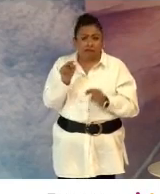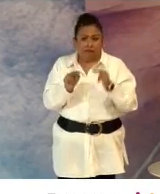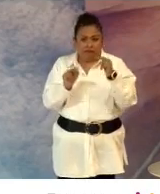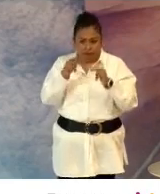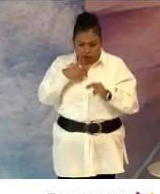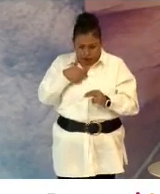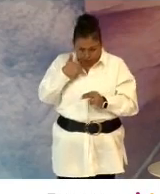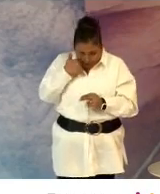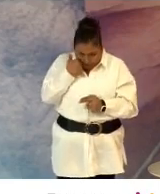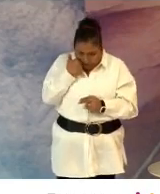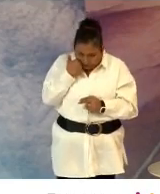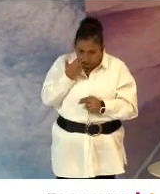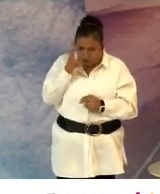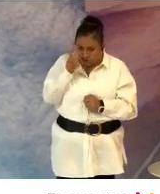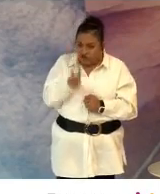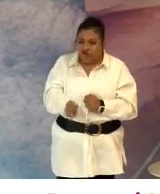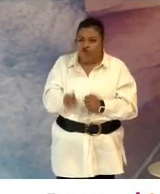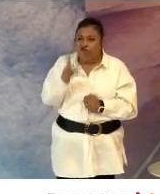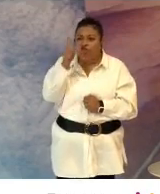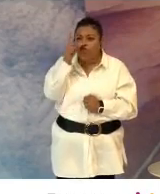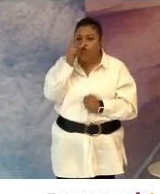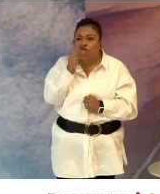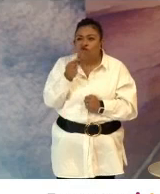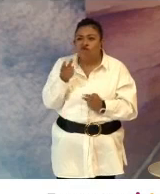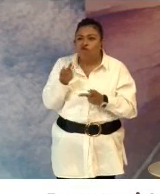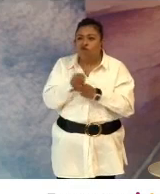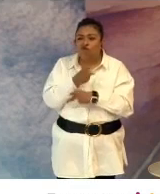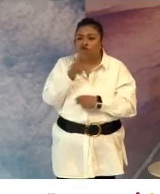que queremos ver.